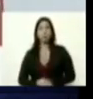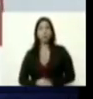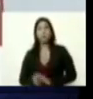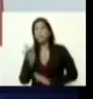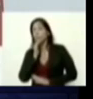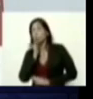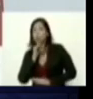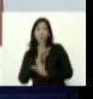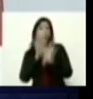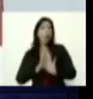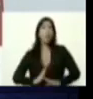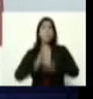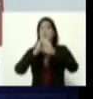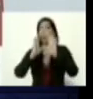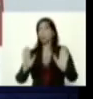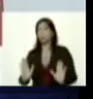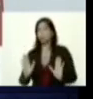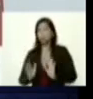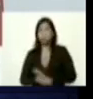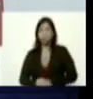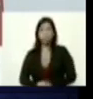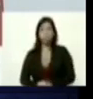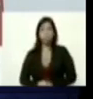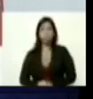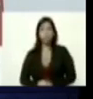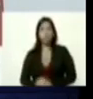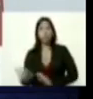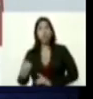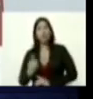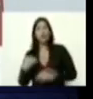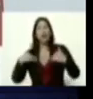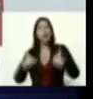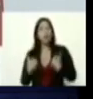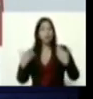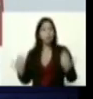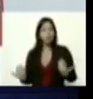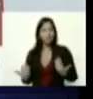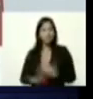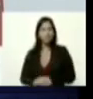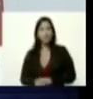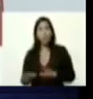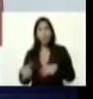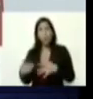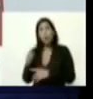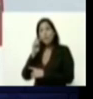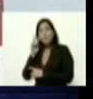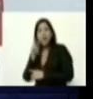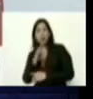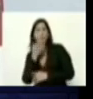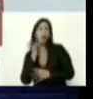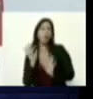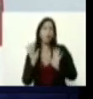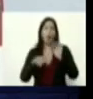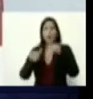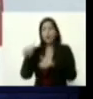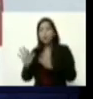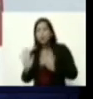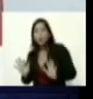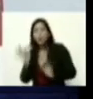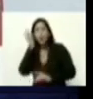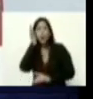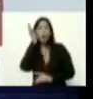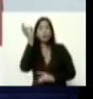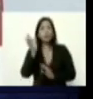diga de repudio mi cara va a ser negativo observé olvidar la gente que república dominicana está apoyando el presidente why do